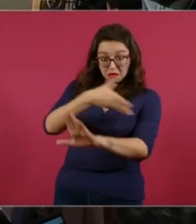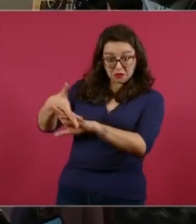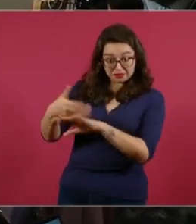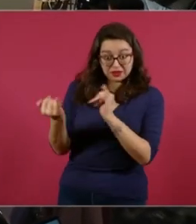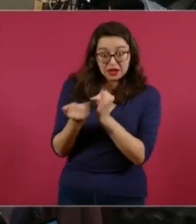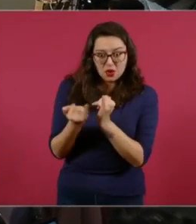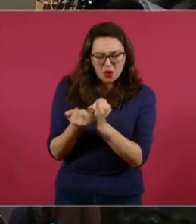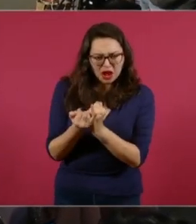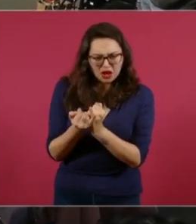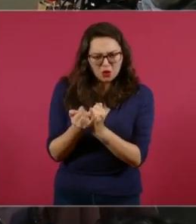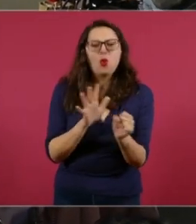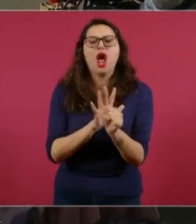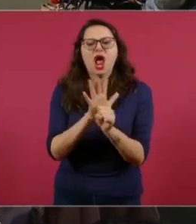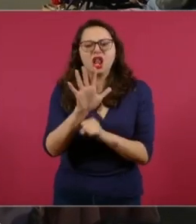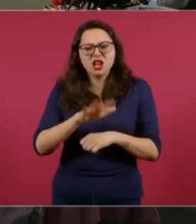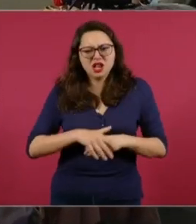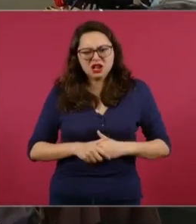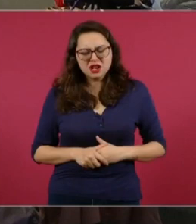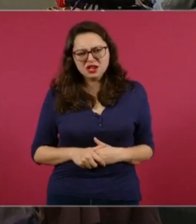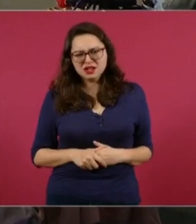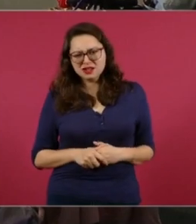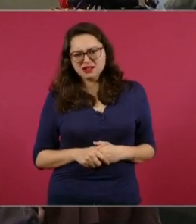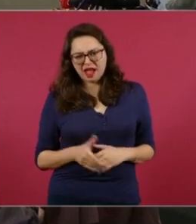¿En cuál gobierno?